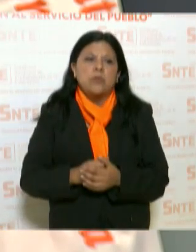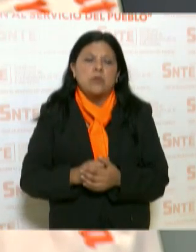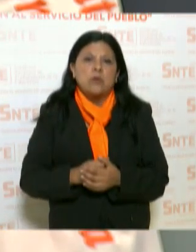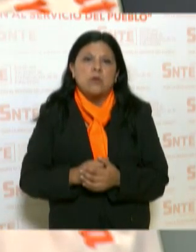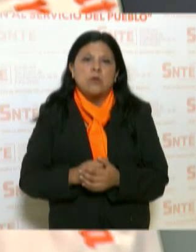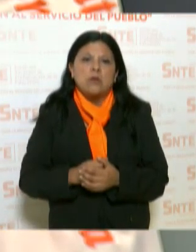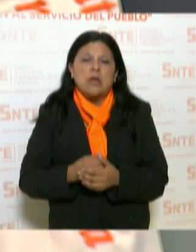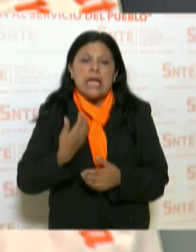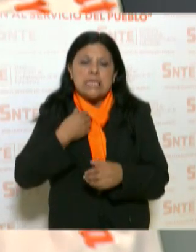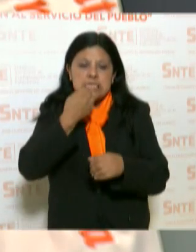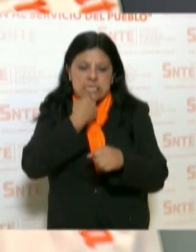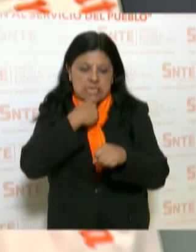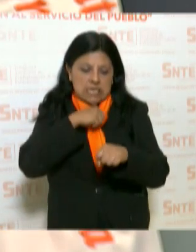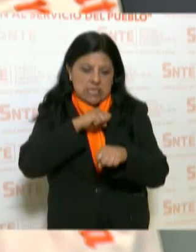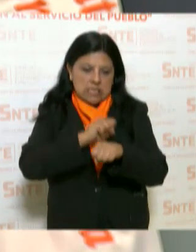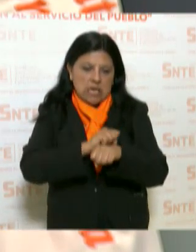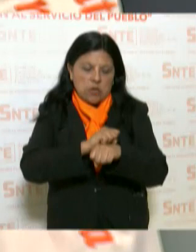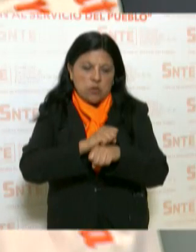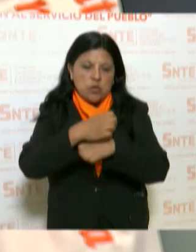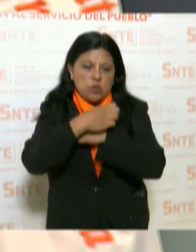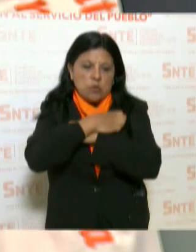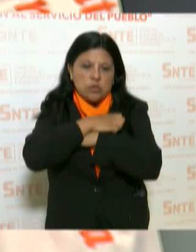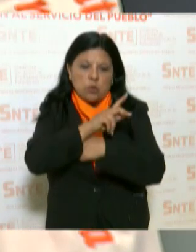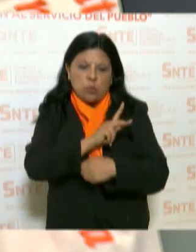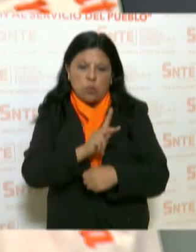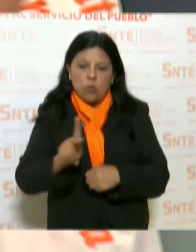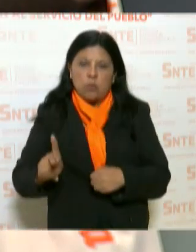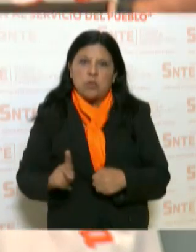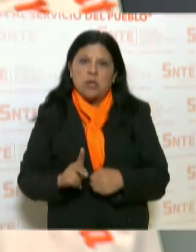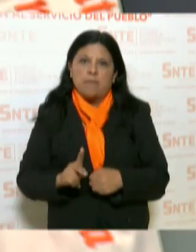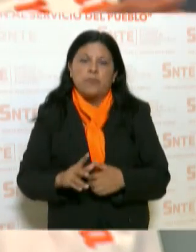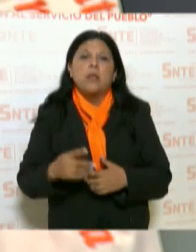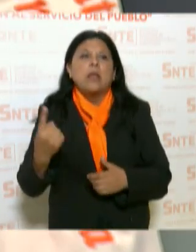al secretario de Educación Pública de que